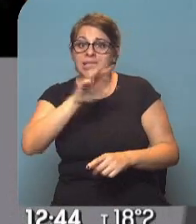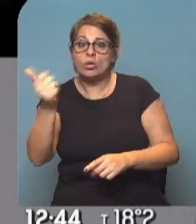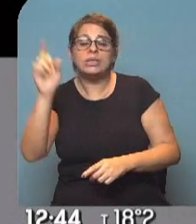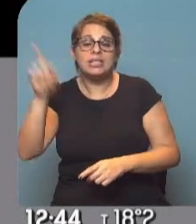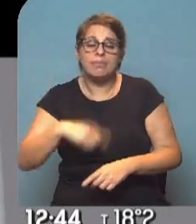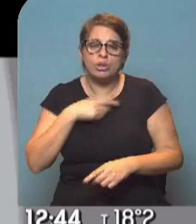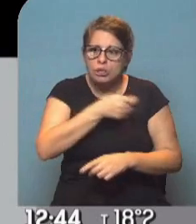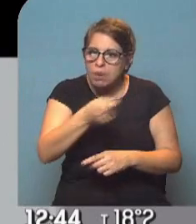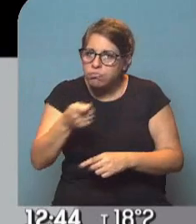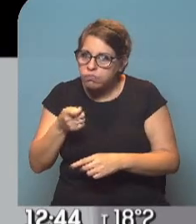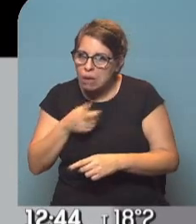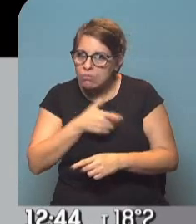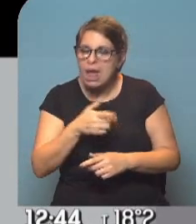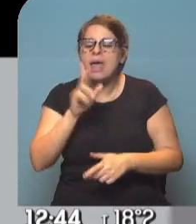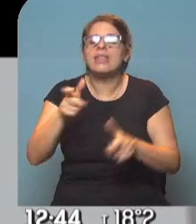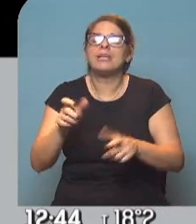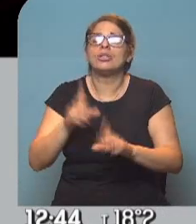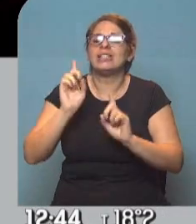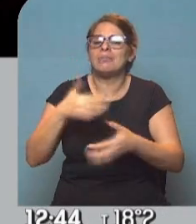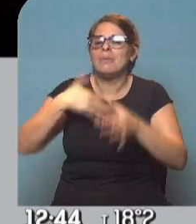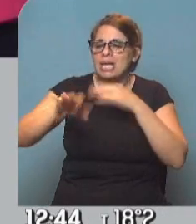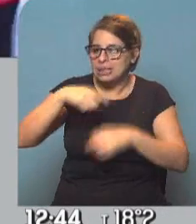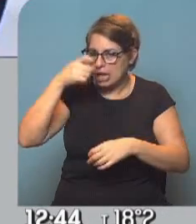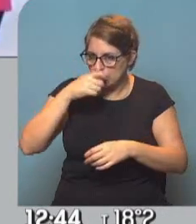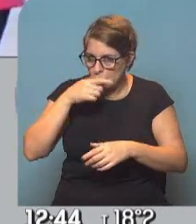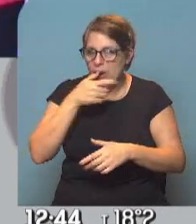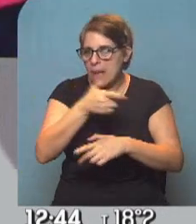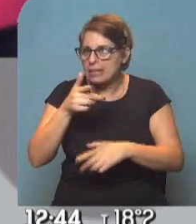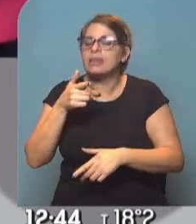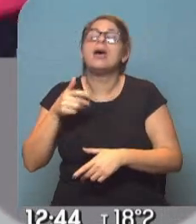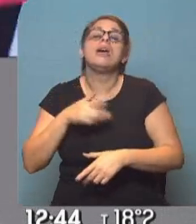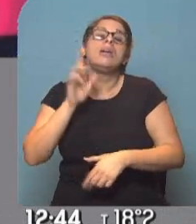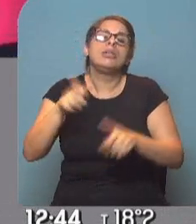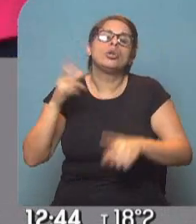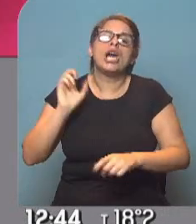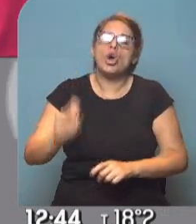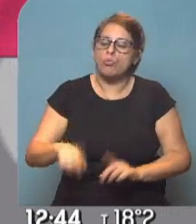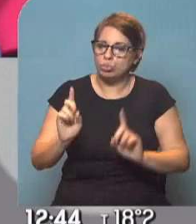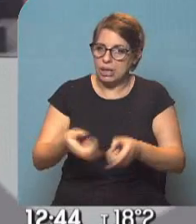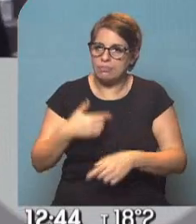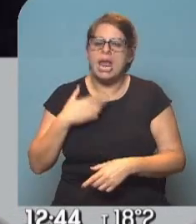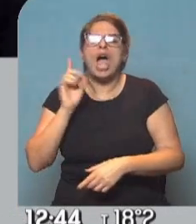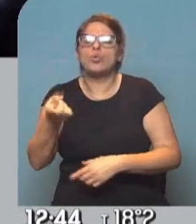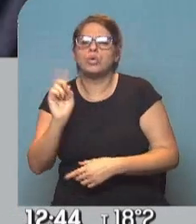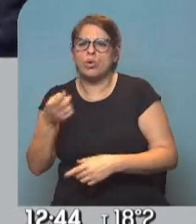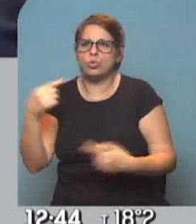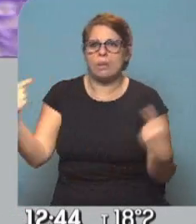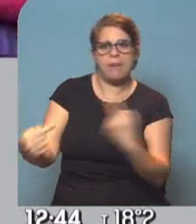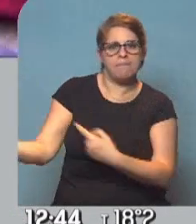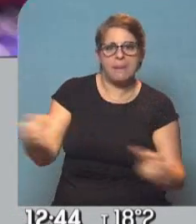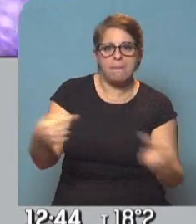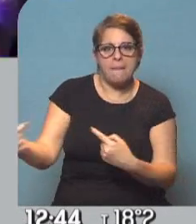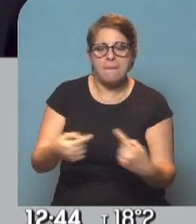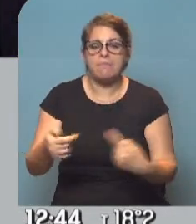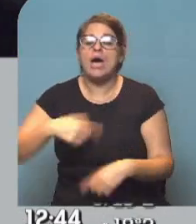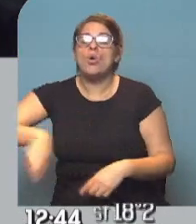crímenes comunes y crímenes que tienen que ver con el narcotráfico. Ahí hay una acusación permanente y mutua. Por un lado, bueno,